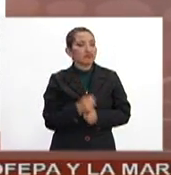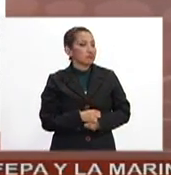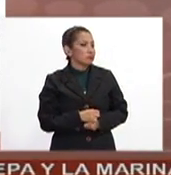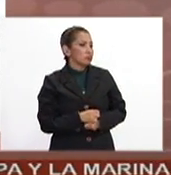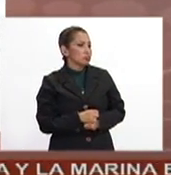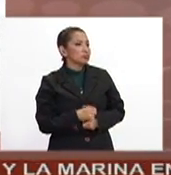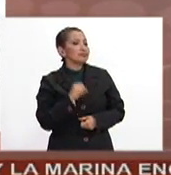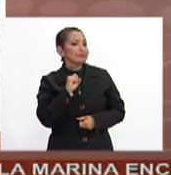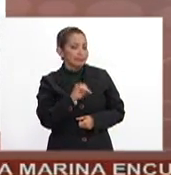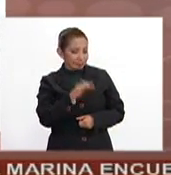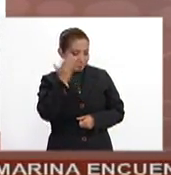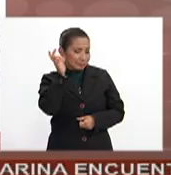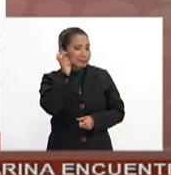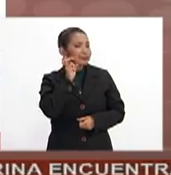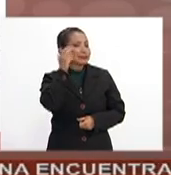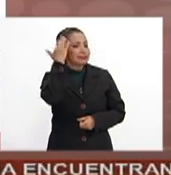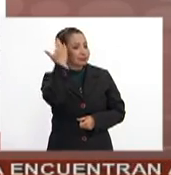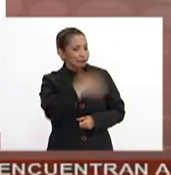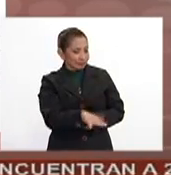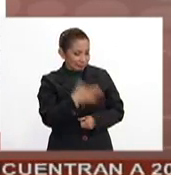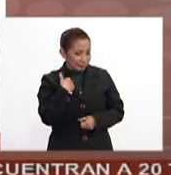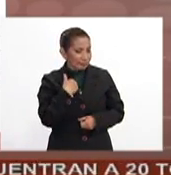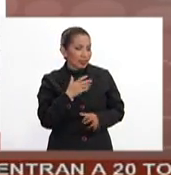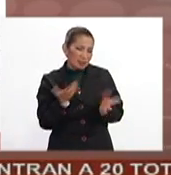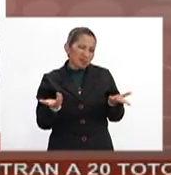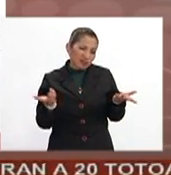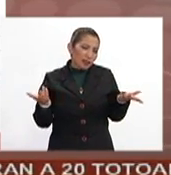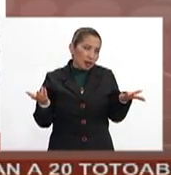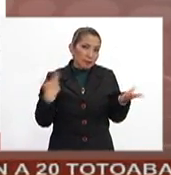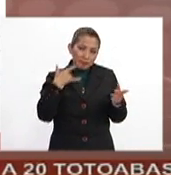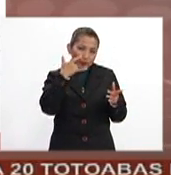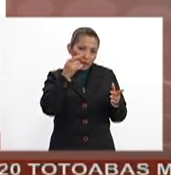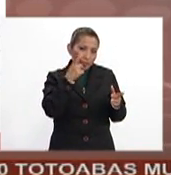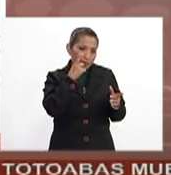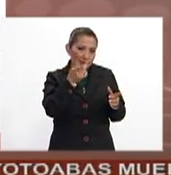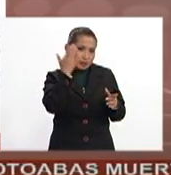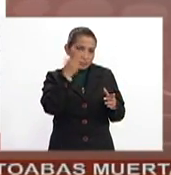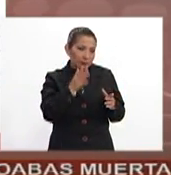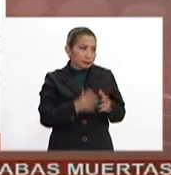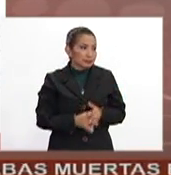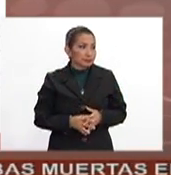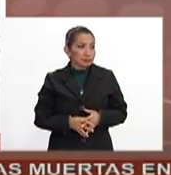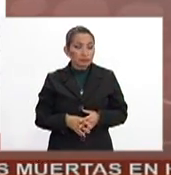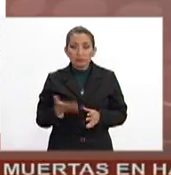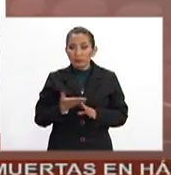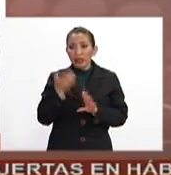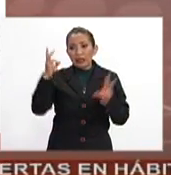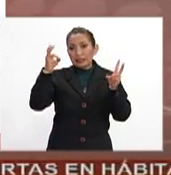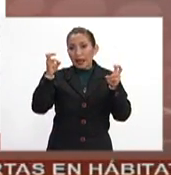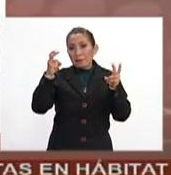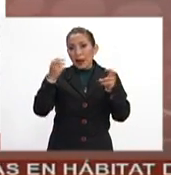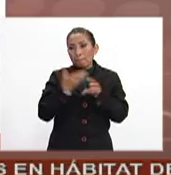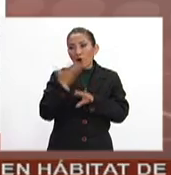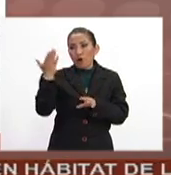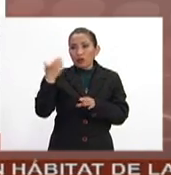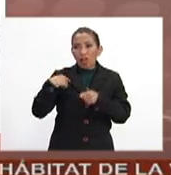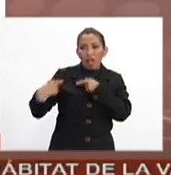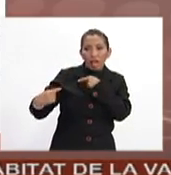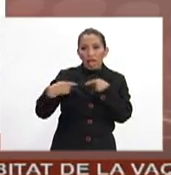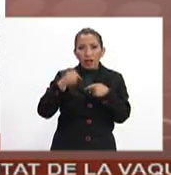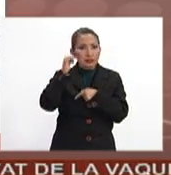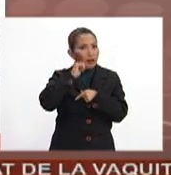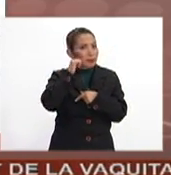dice sí he escuchado. Es decir, sería extraño que alguien no supiera. Es un tema muy mediático, ¿no? Muy mediático